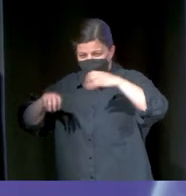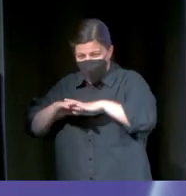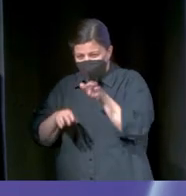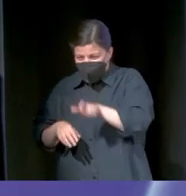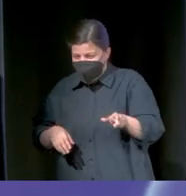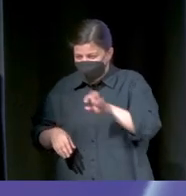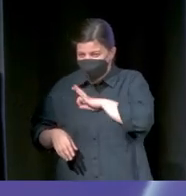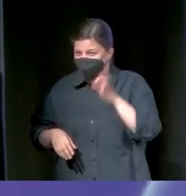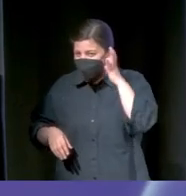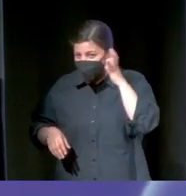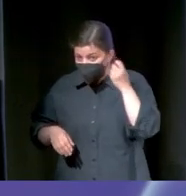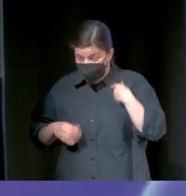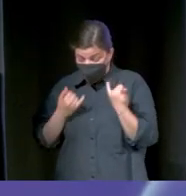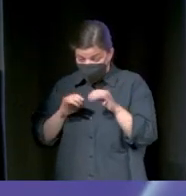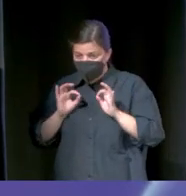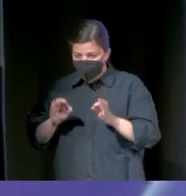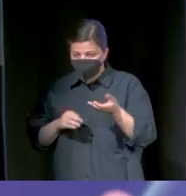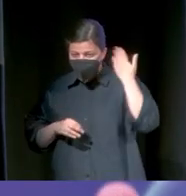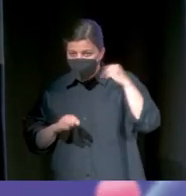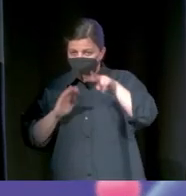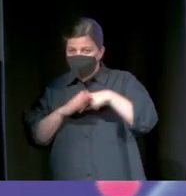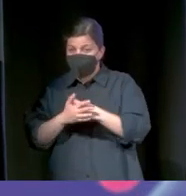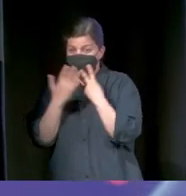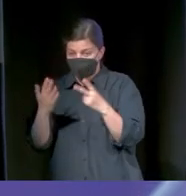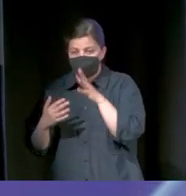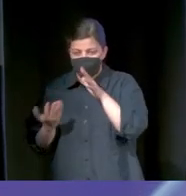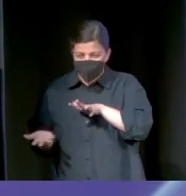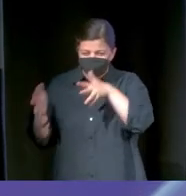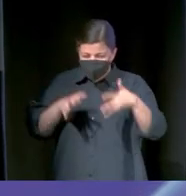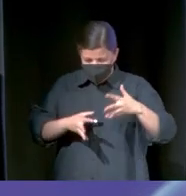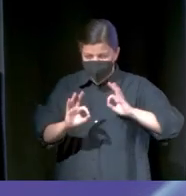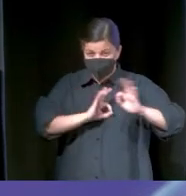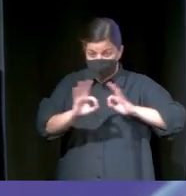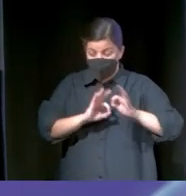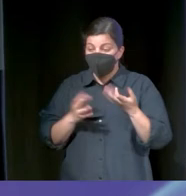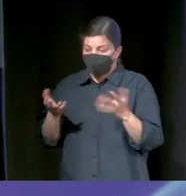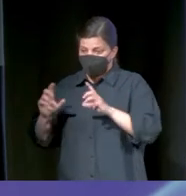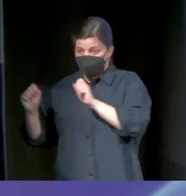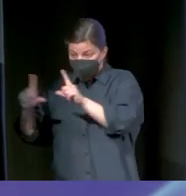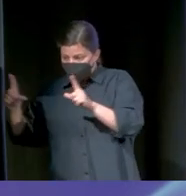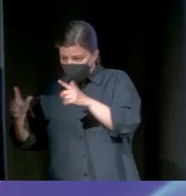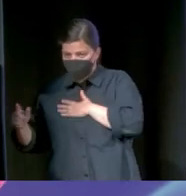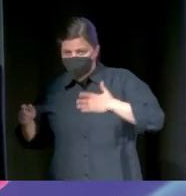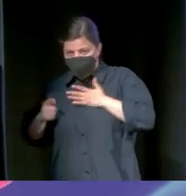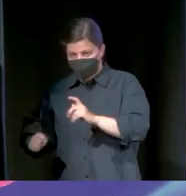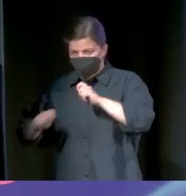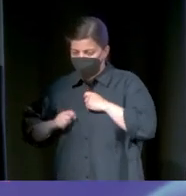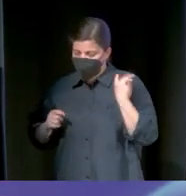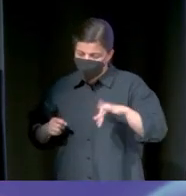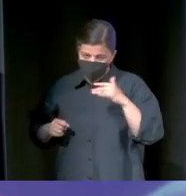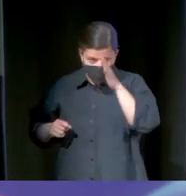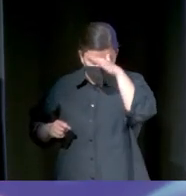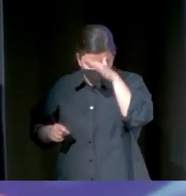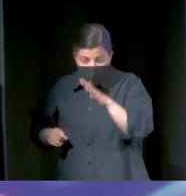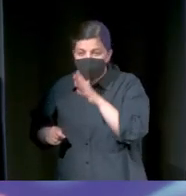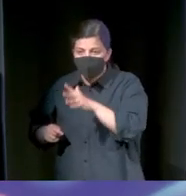que cree en 2017 pero que ahora se ha hecho realidad en un teatro y que aparte de la tele que obviamente me satisface que es brutal y ximo porque porque